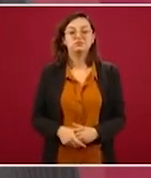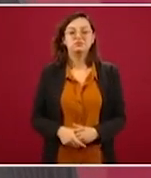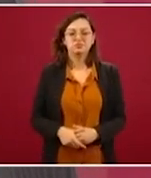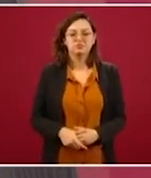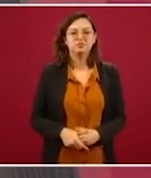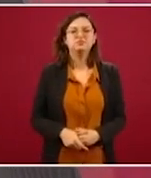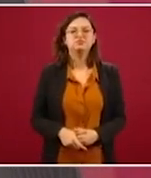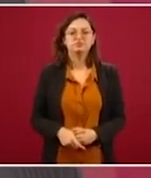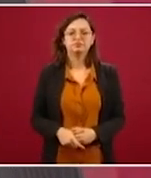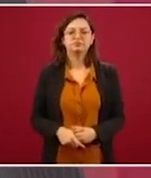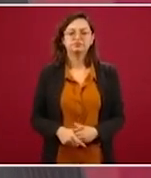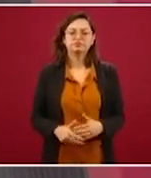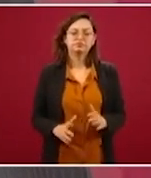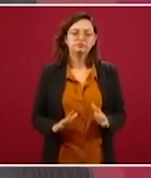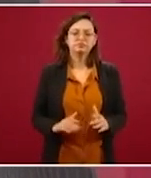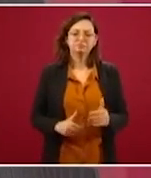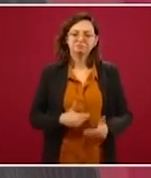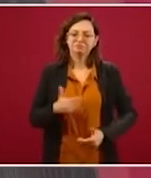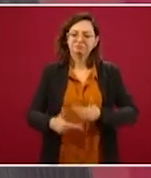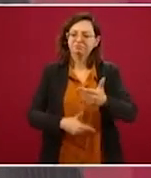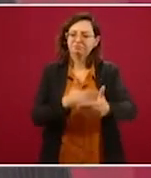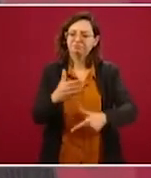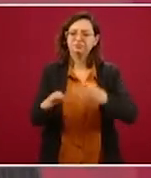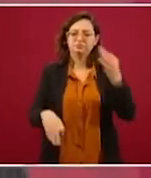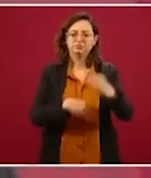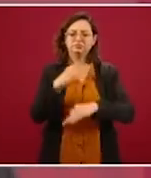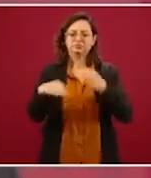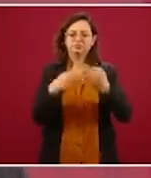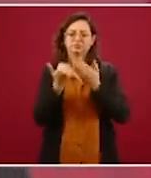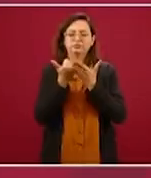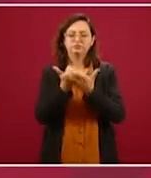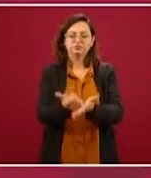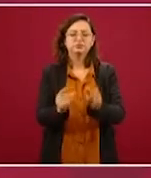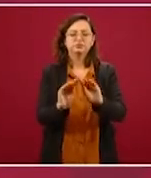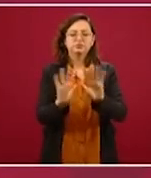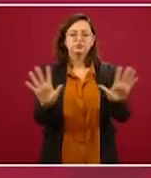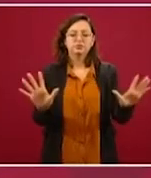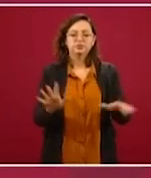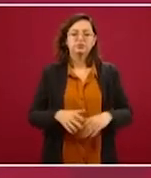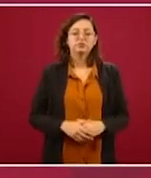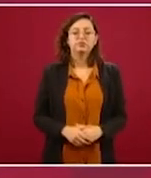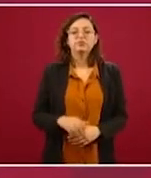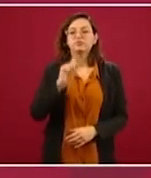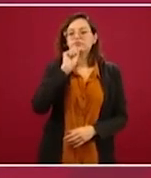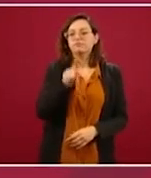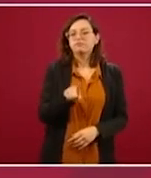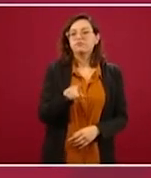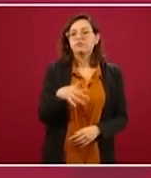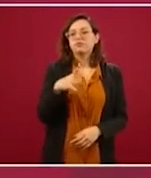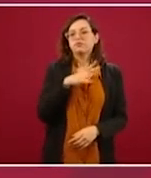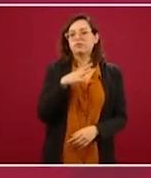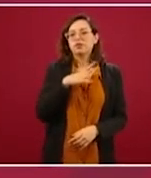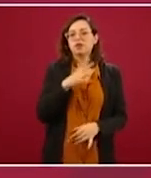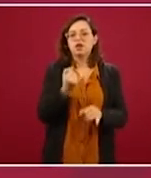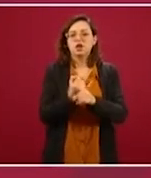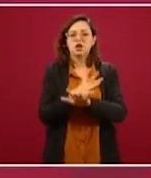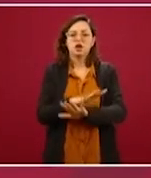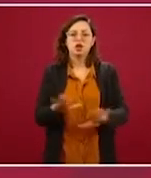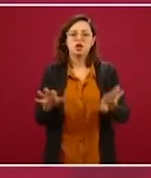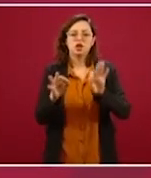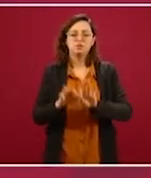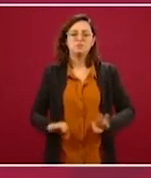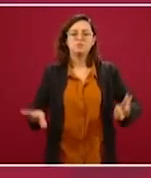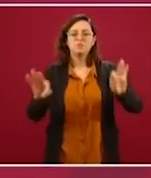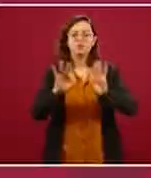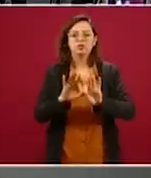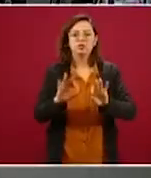vamos a que todos ayudemos. Aquí también hay un dato que es importante, que no